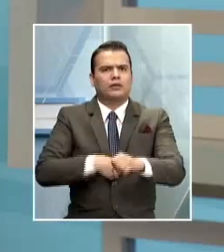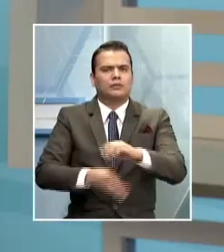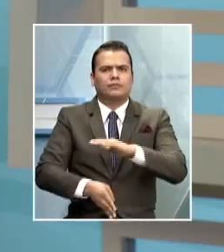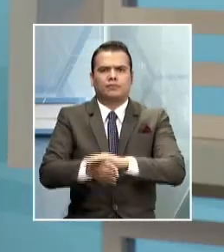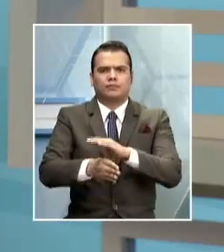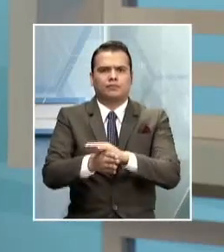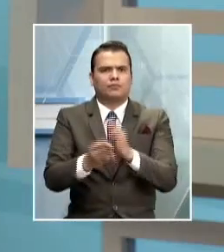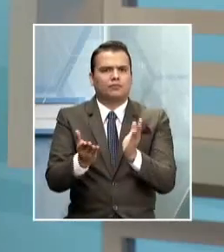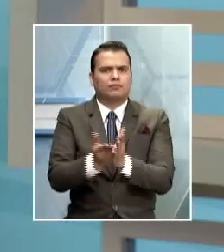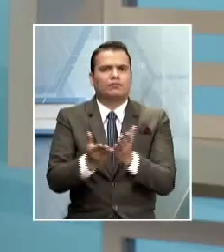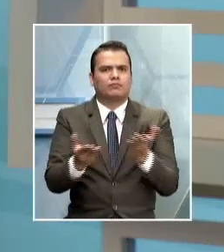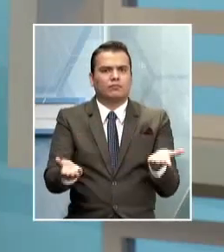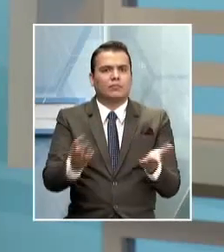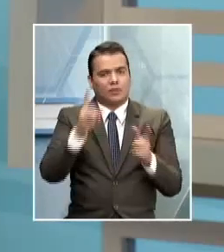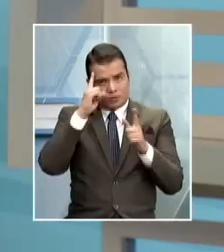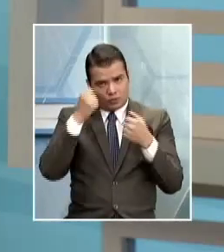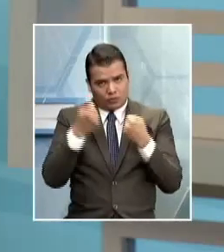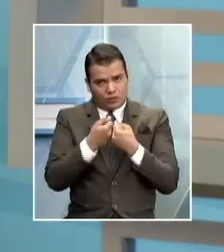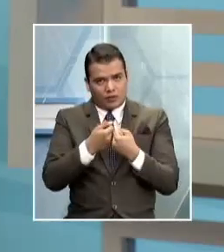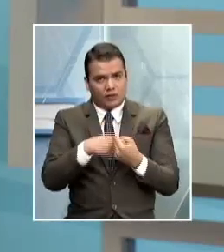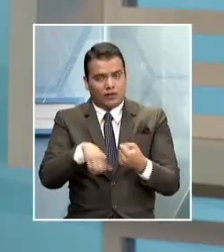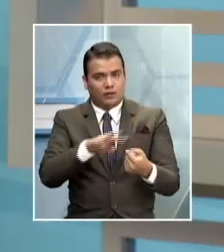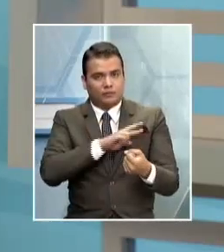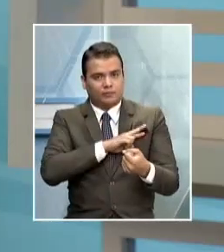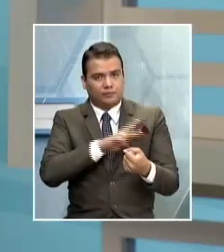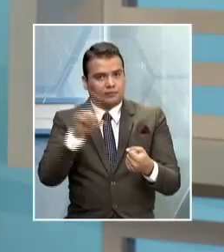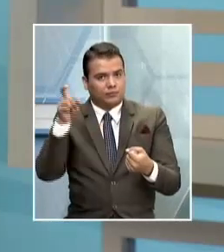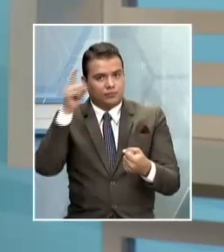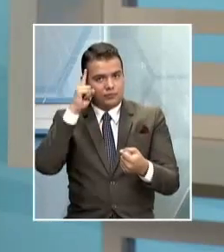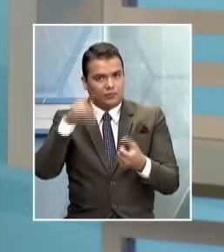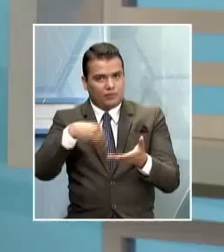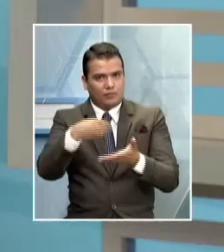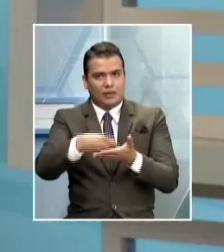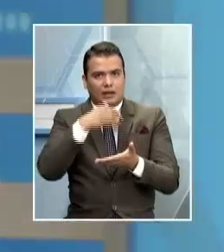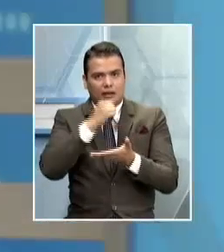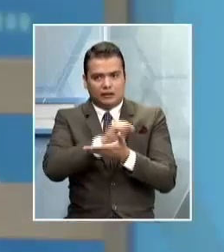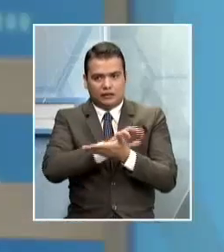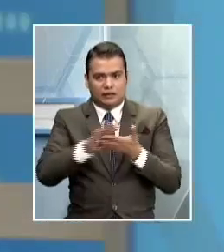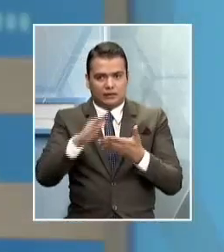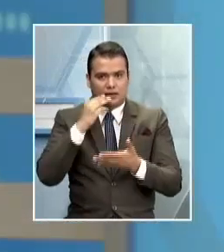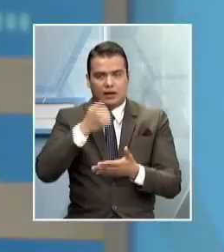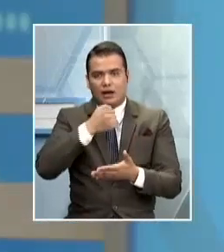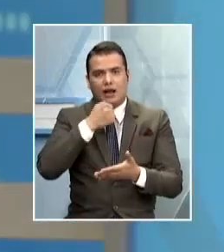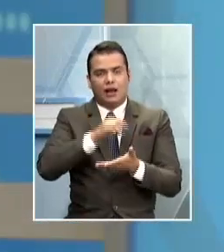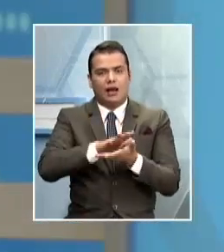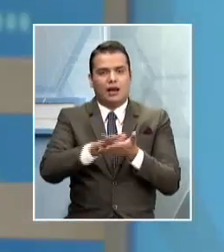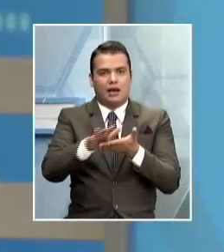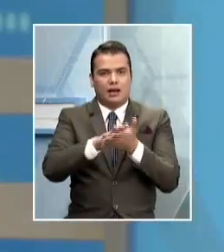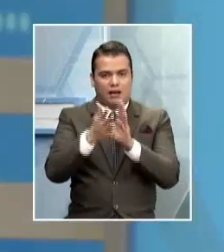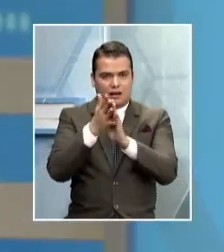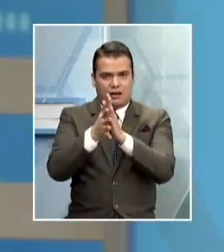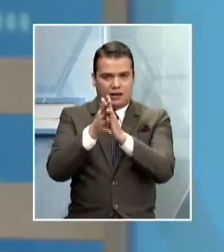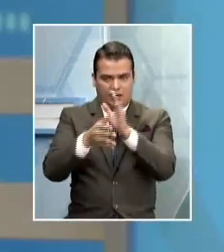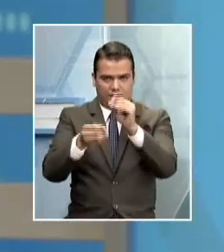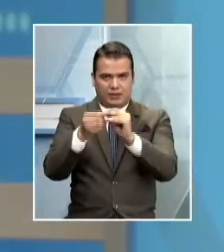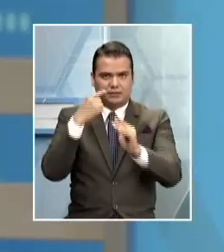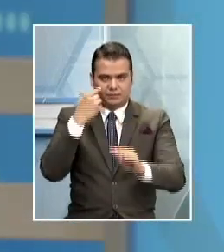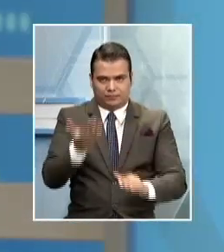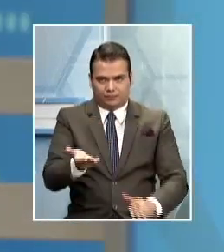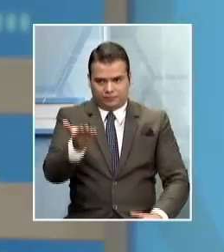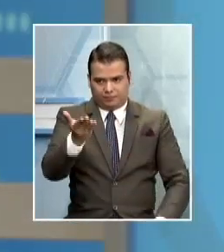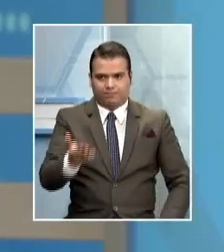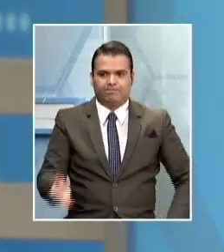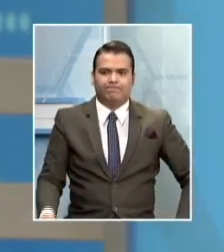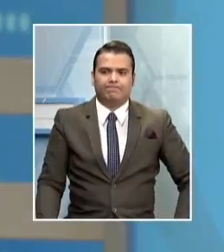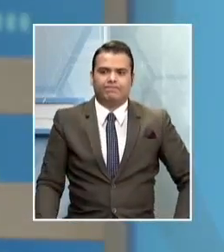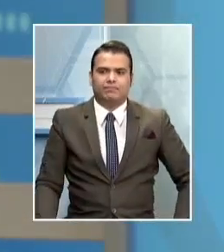sus estudios gracias a una alianza de este instituto con la Gobernación del Valle. Nuestra periodista Tatiana García tiene toda la información. Tatiana, buenas